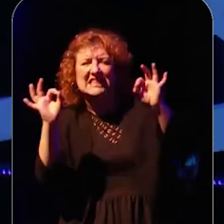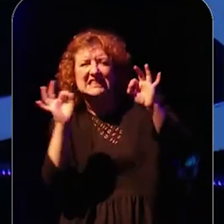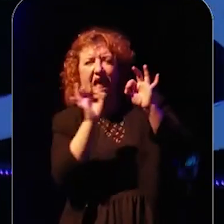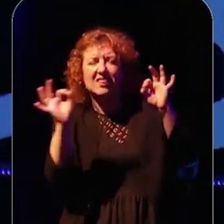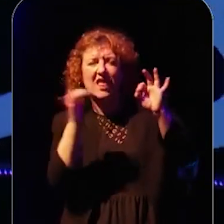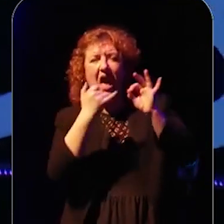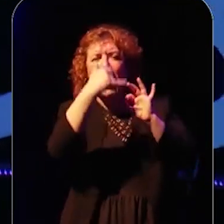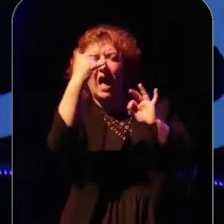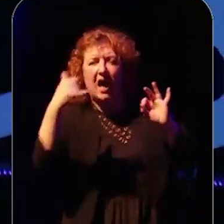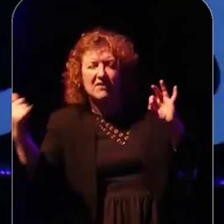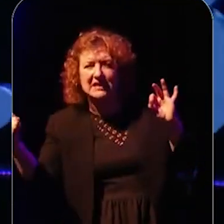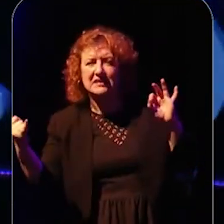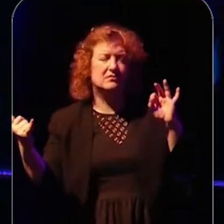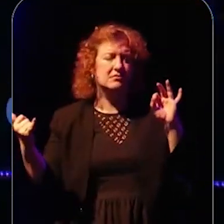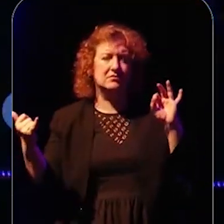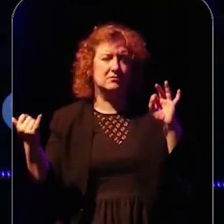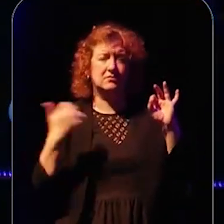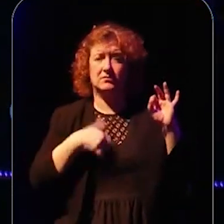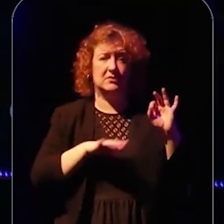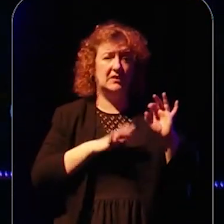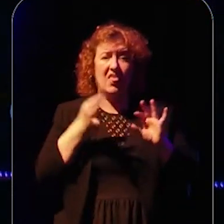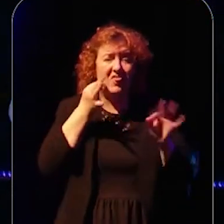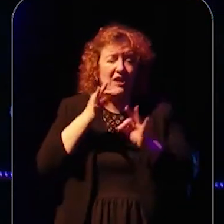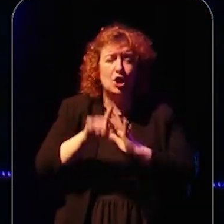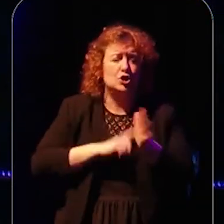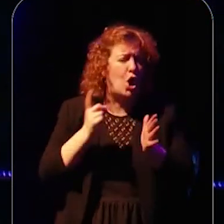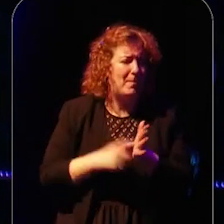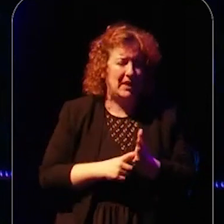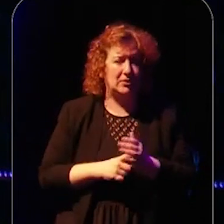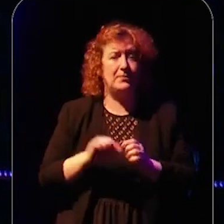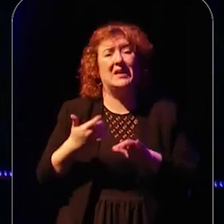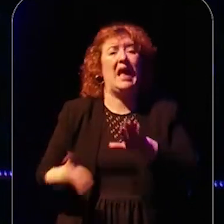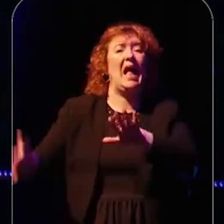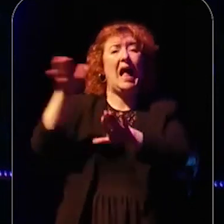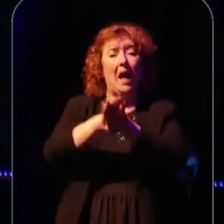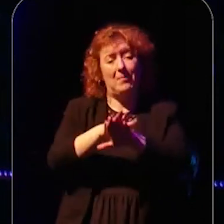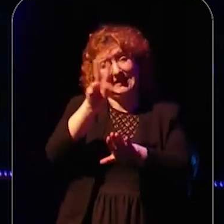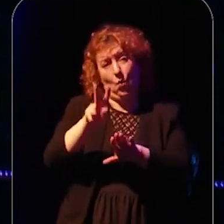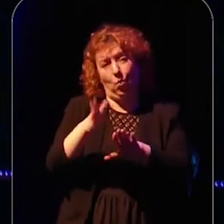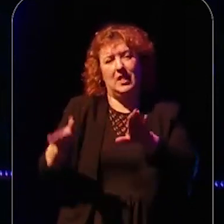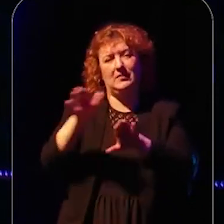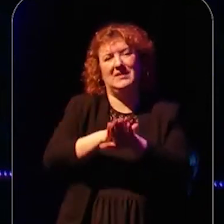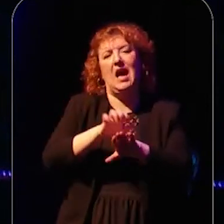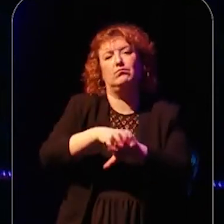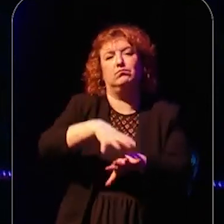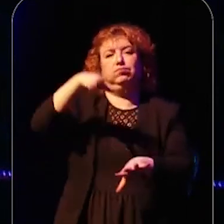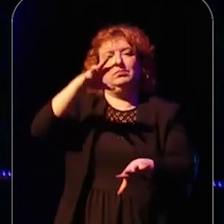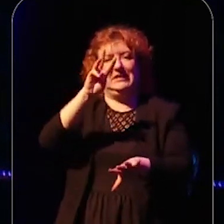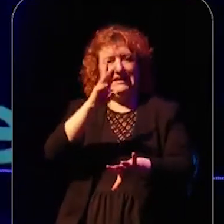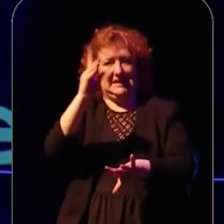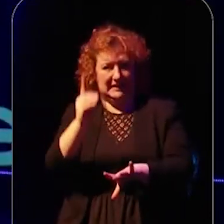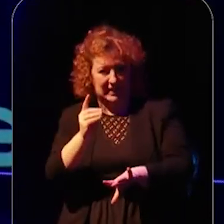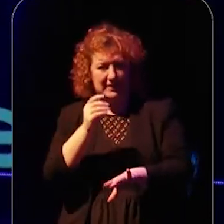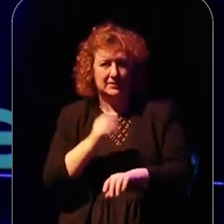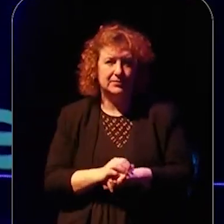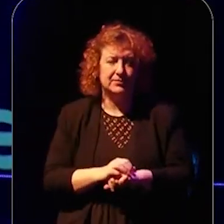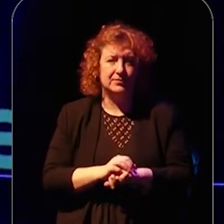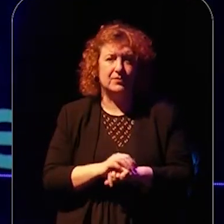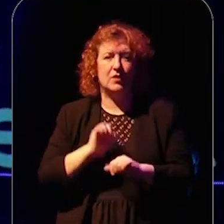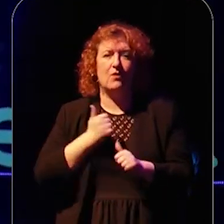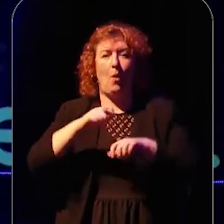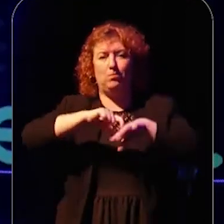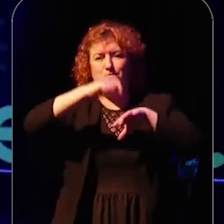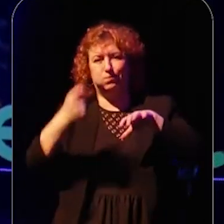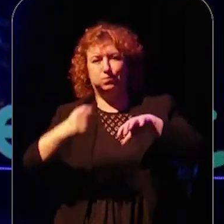distancia, cables. Teníamos todo el proyecto en datos. Una segunda capa generaba el modelo 3D de todas estas costillas con